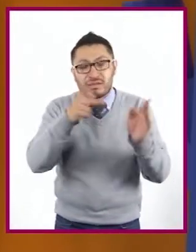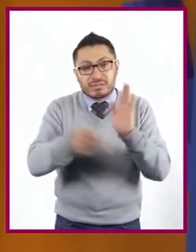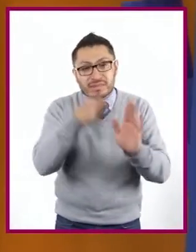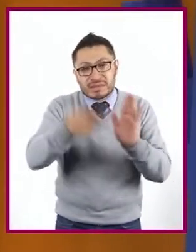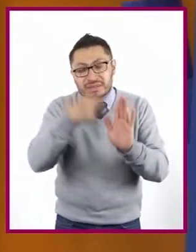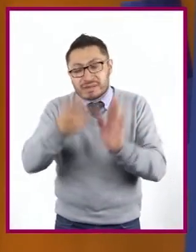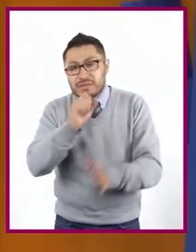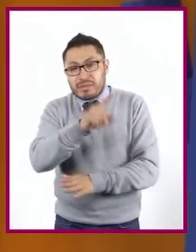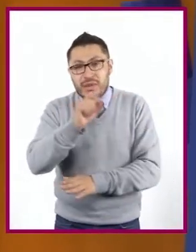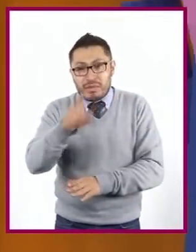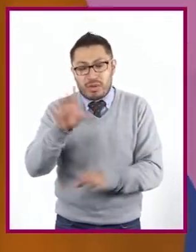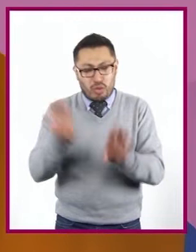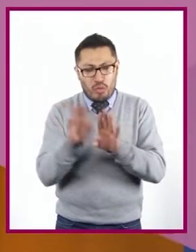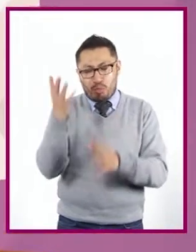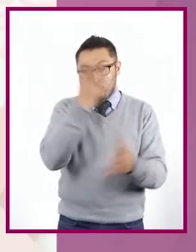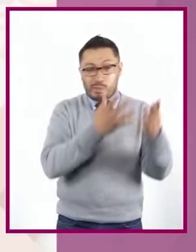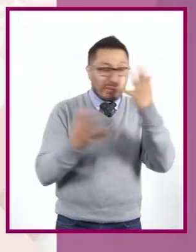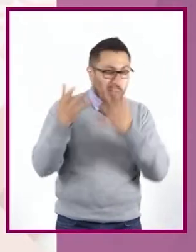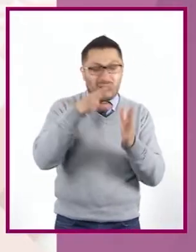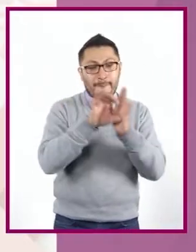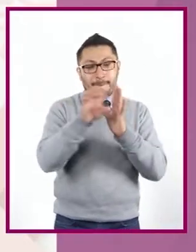confusión. Por ejemplo,